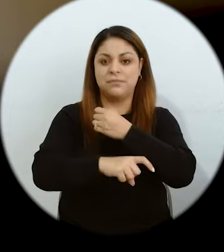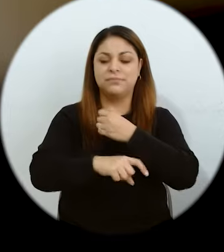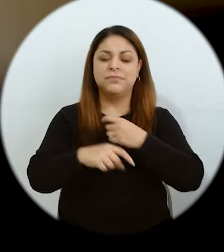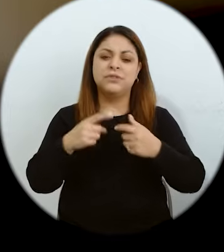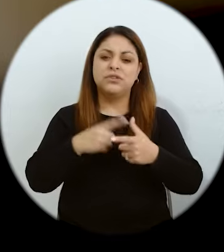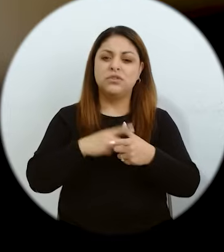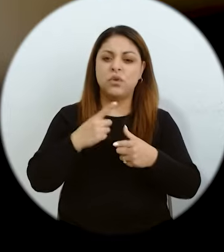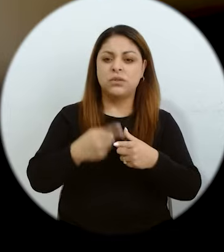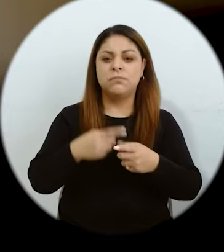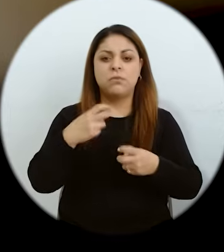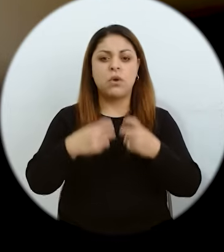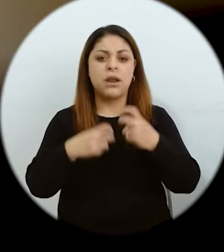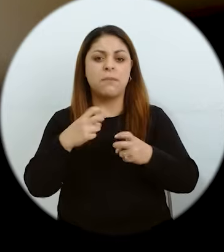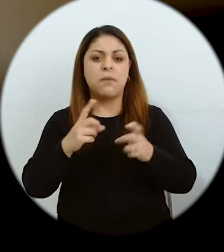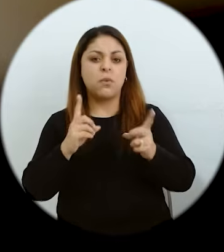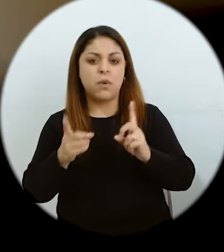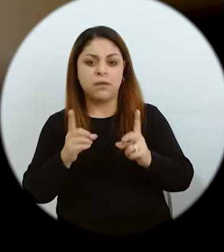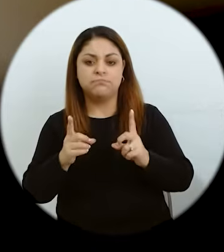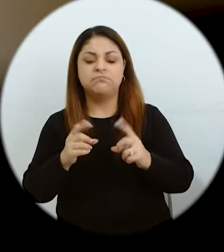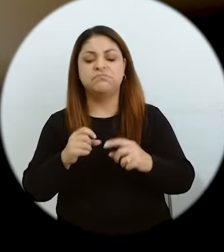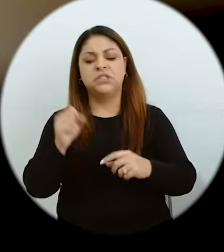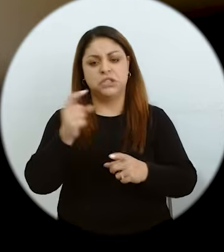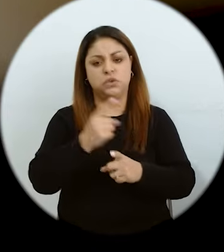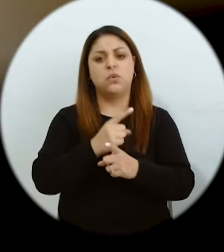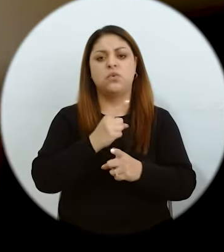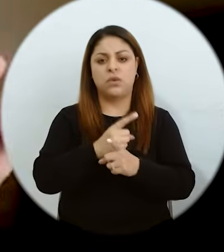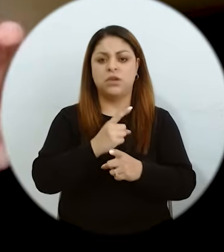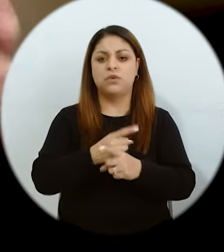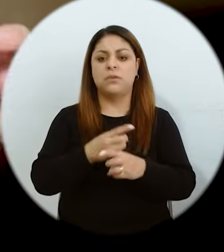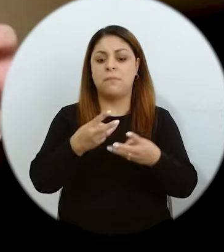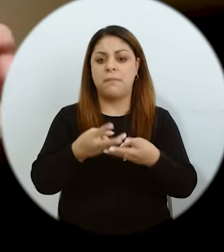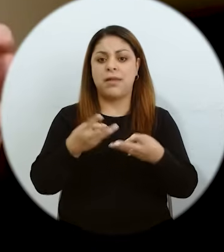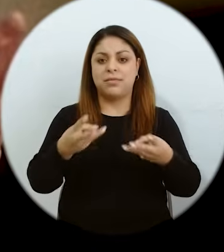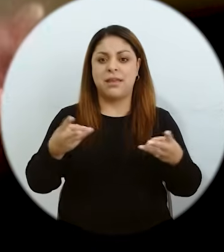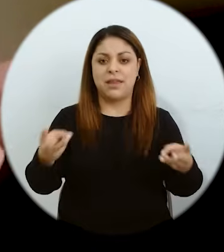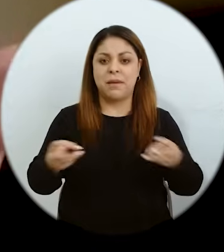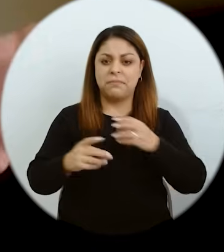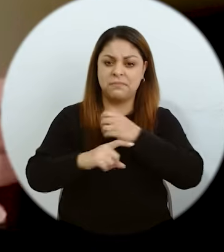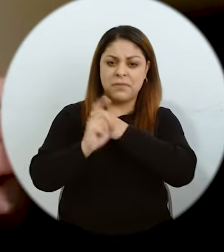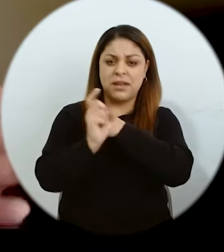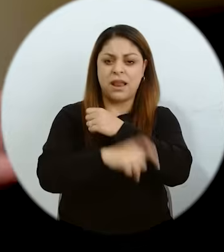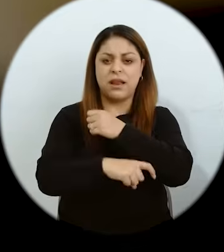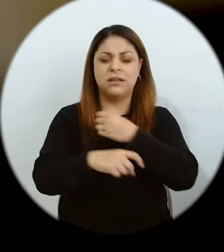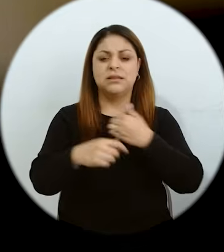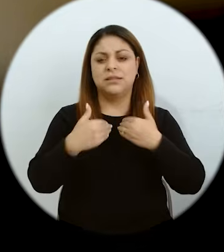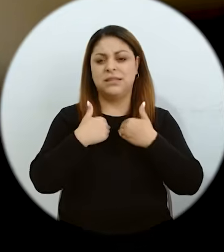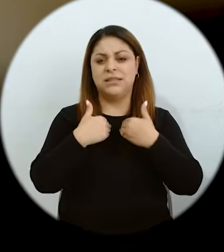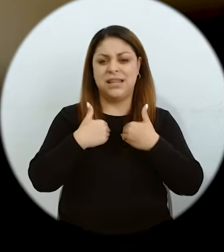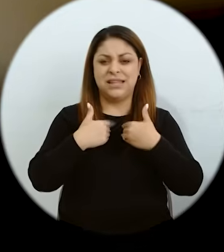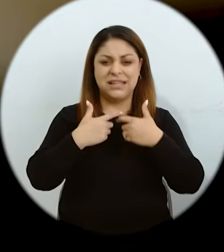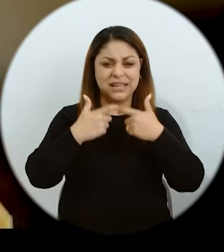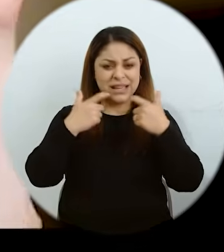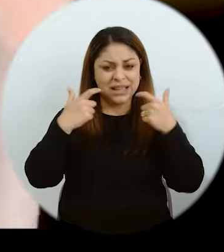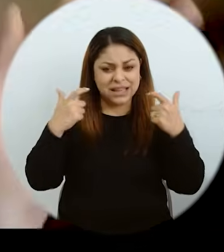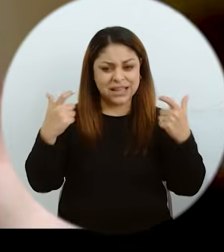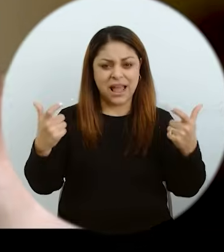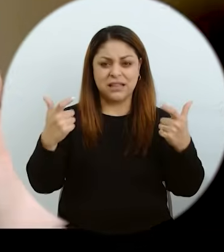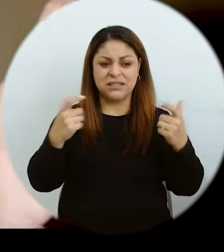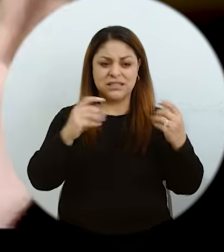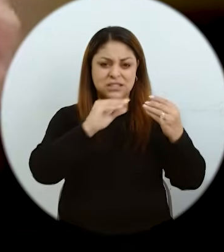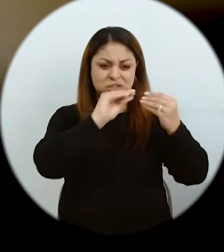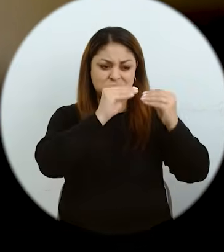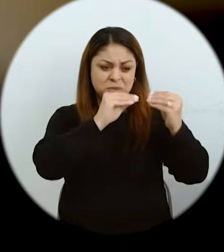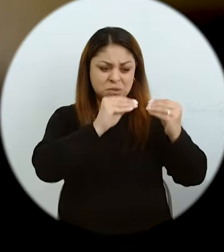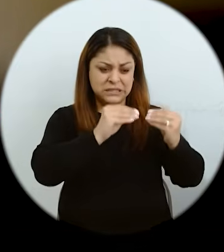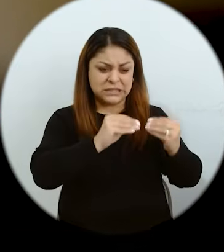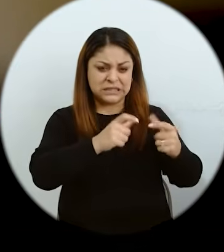la materia penal. Entonces el problema aquí es que efectivamente la materia penal va a tener unos grandes